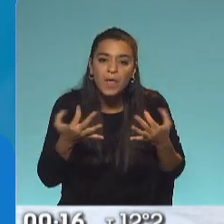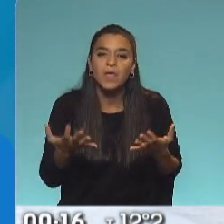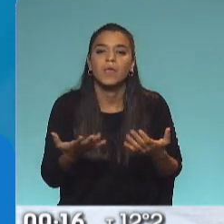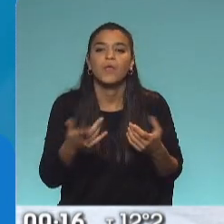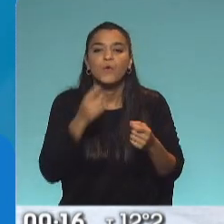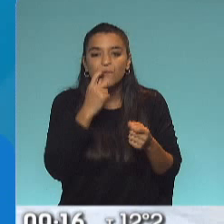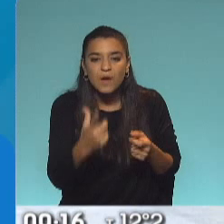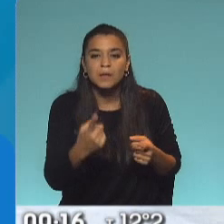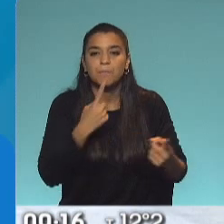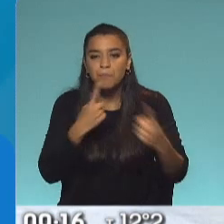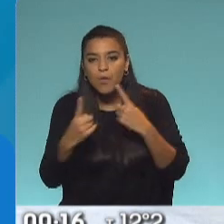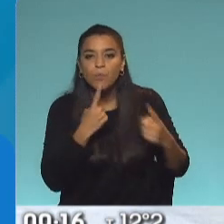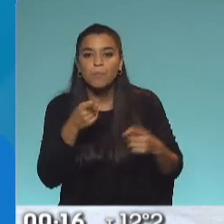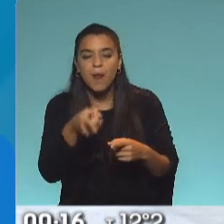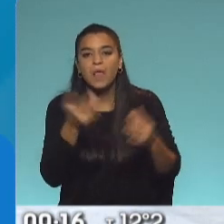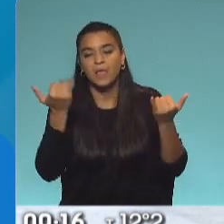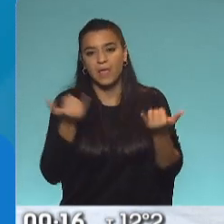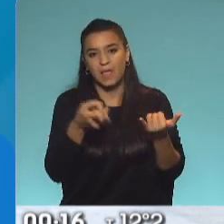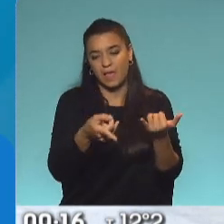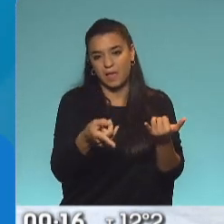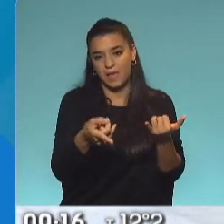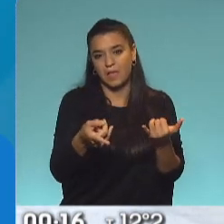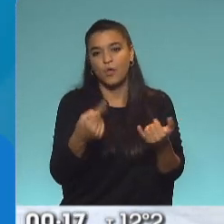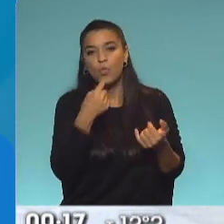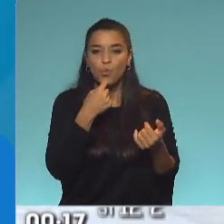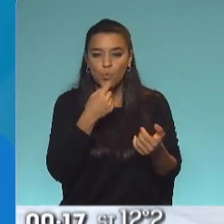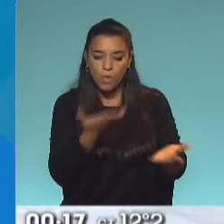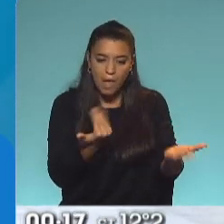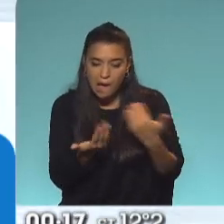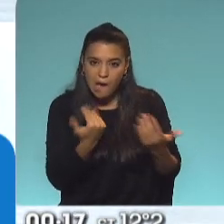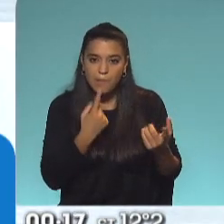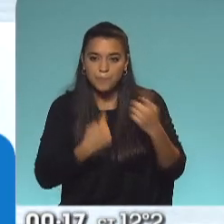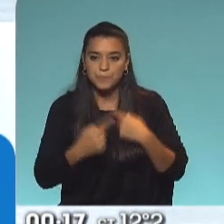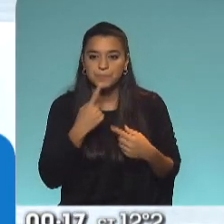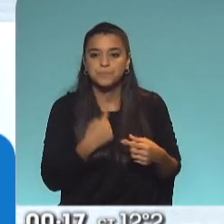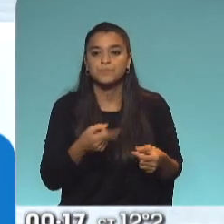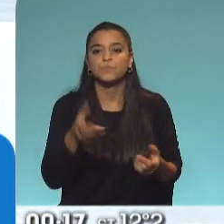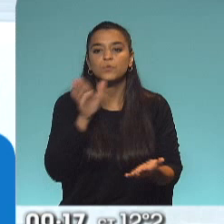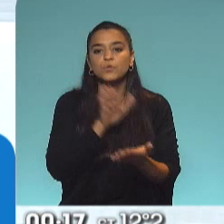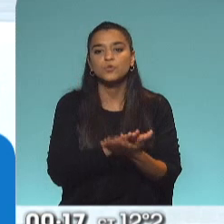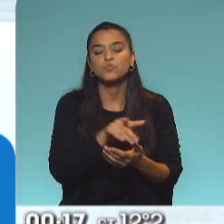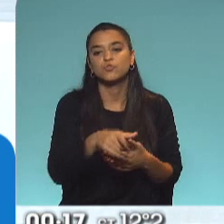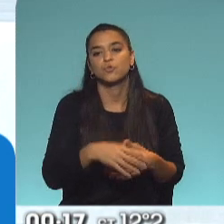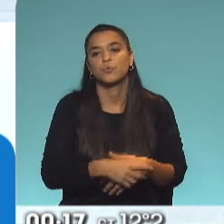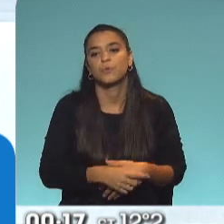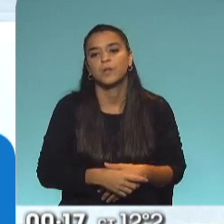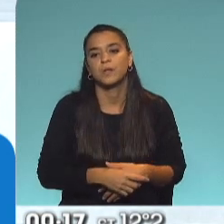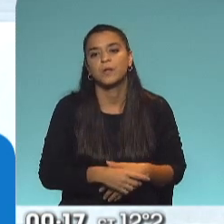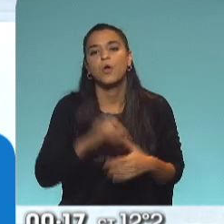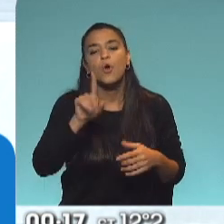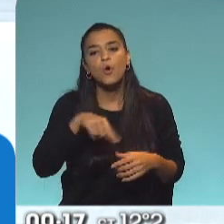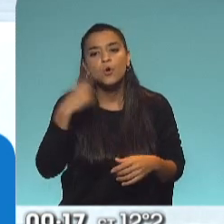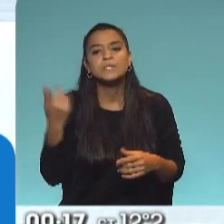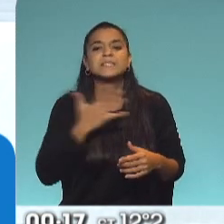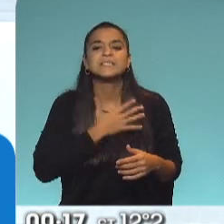facilitar las preguntas para que aparezcan sus dudas y sus temores con respecto a otro